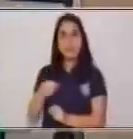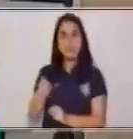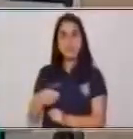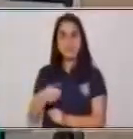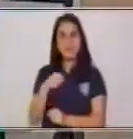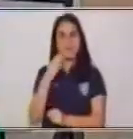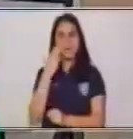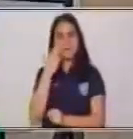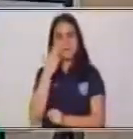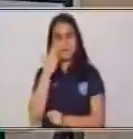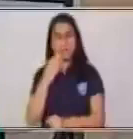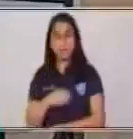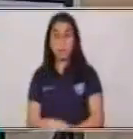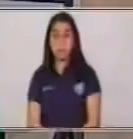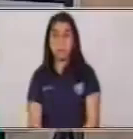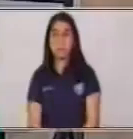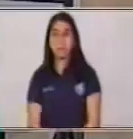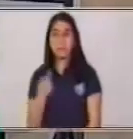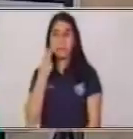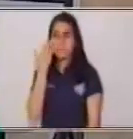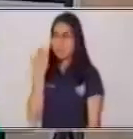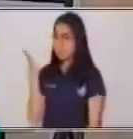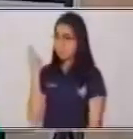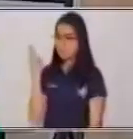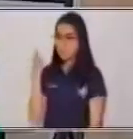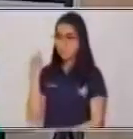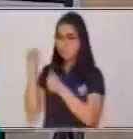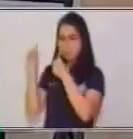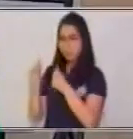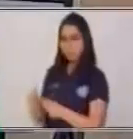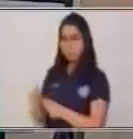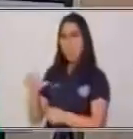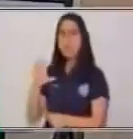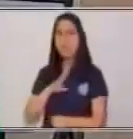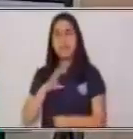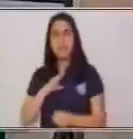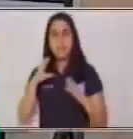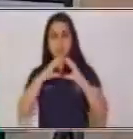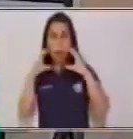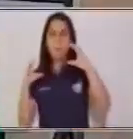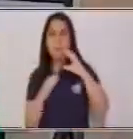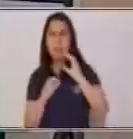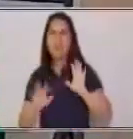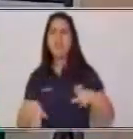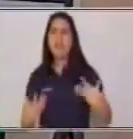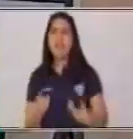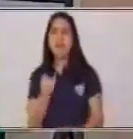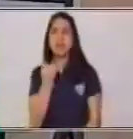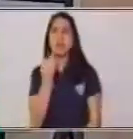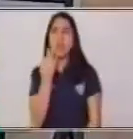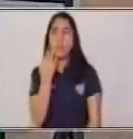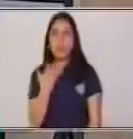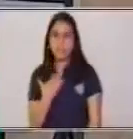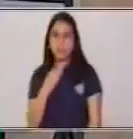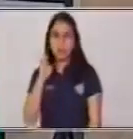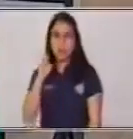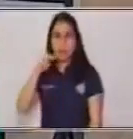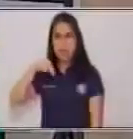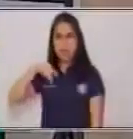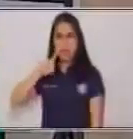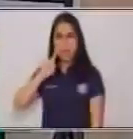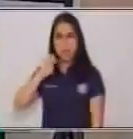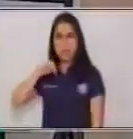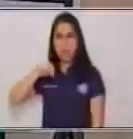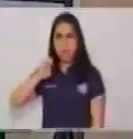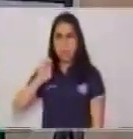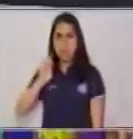nuestro párrafo de enumeración. En el párrafo de enumeración vamos a encontrar que se